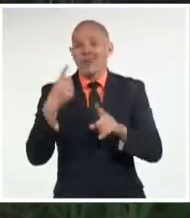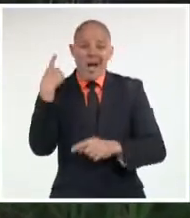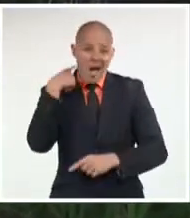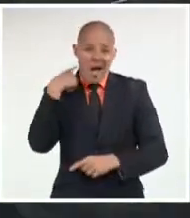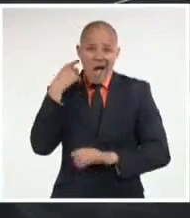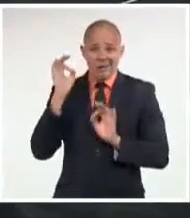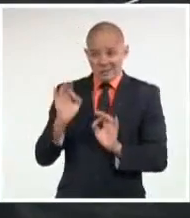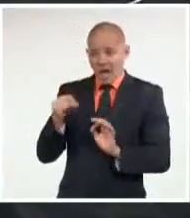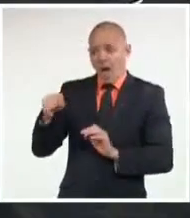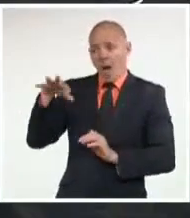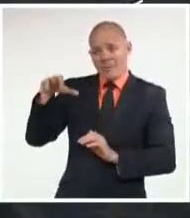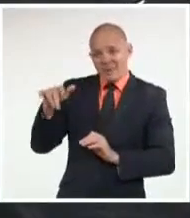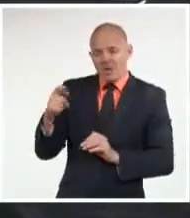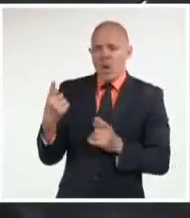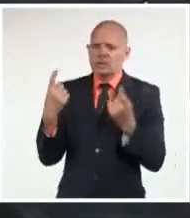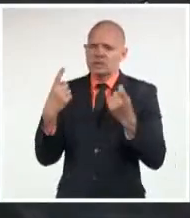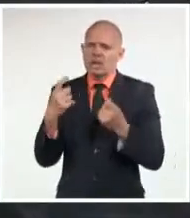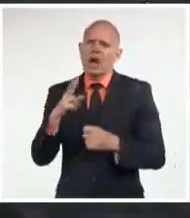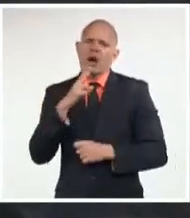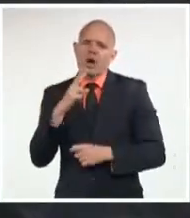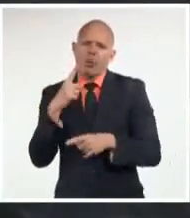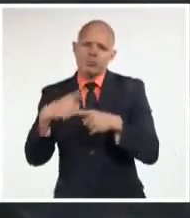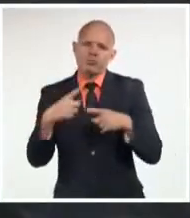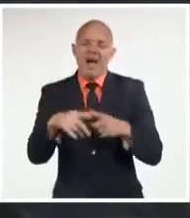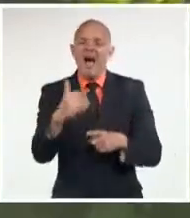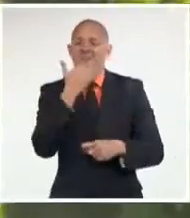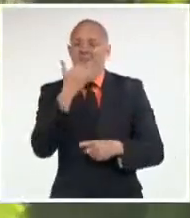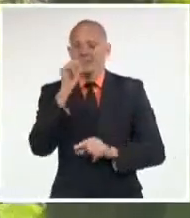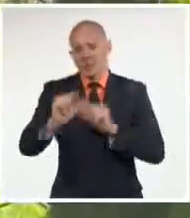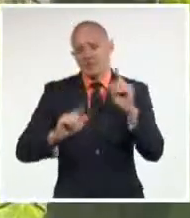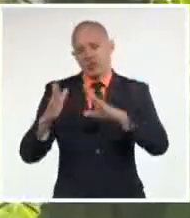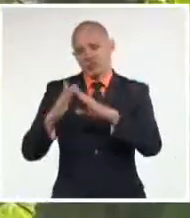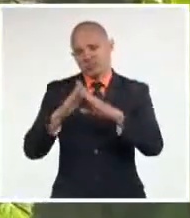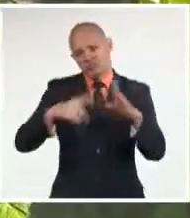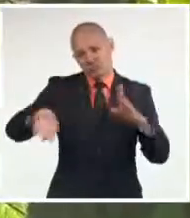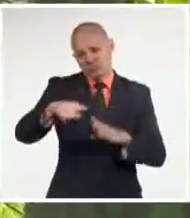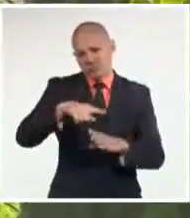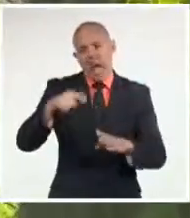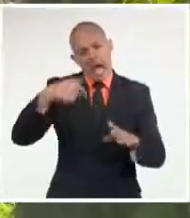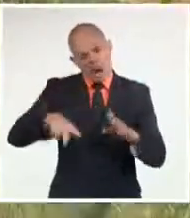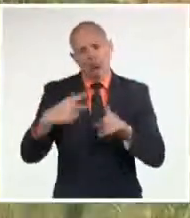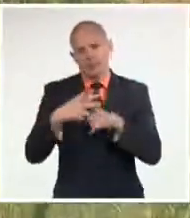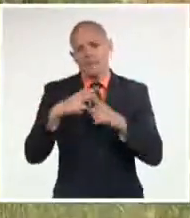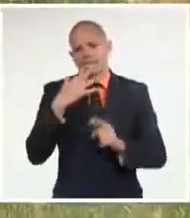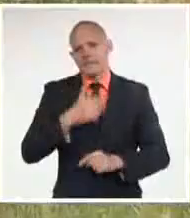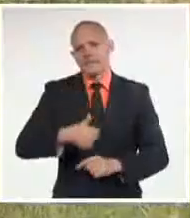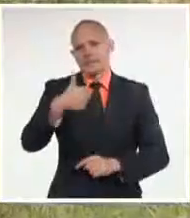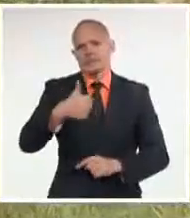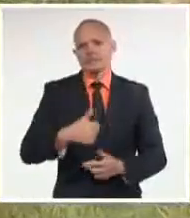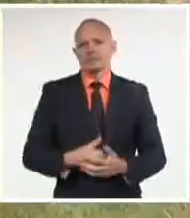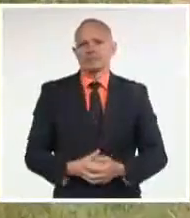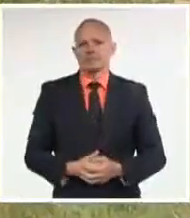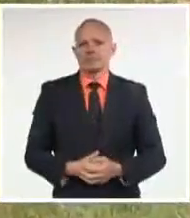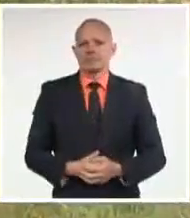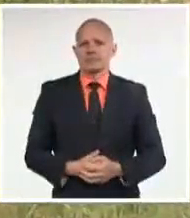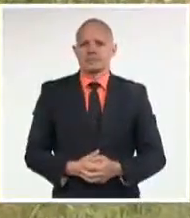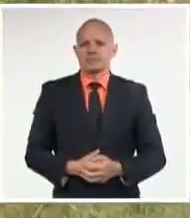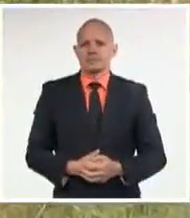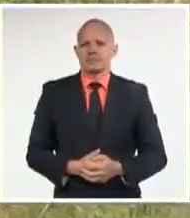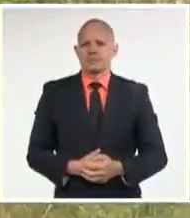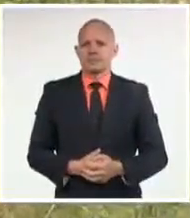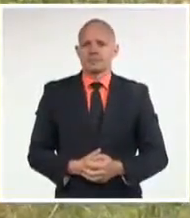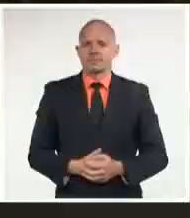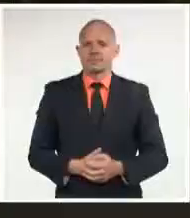ha impactado en la calidad de vida de muchas familias pinareñas. Fátima Rivera Amador, Sistema Informativo de la